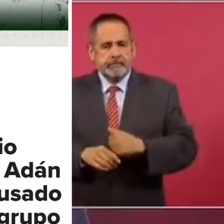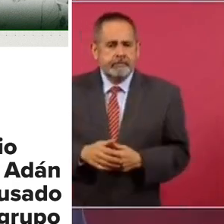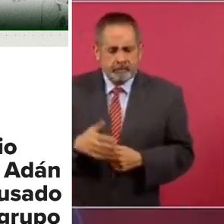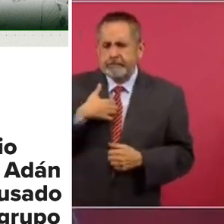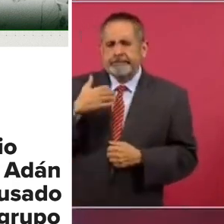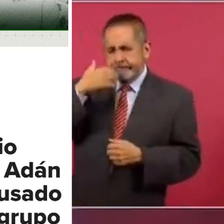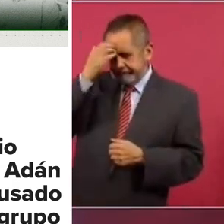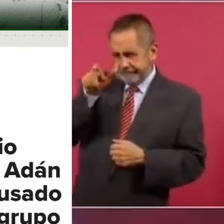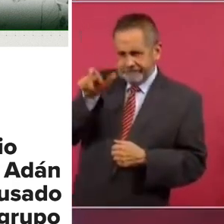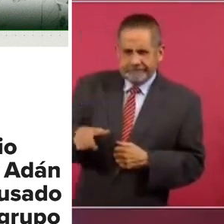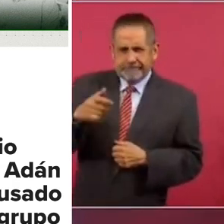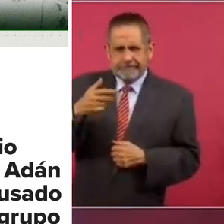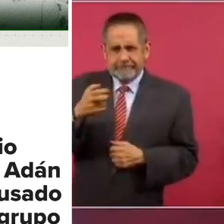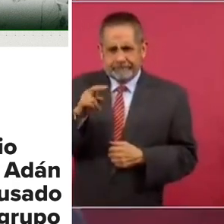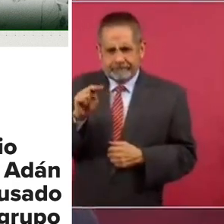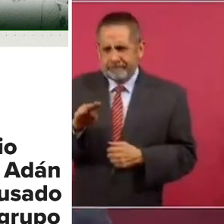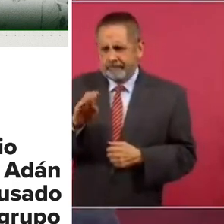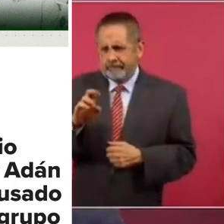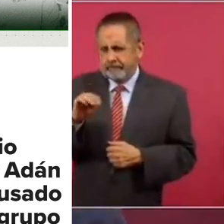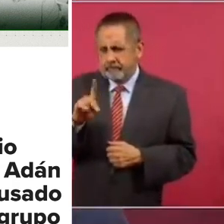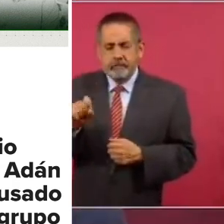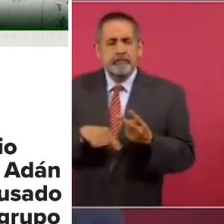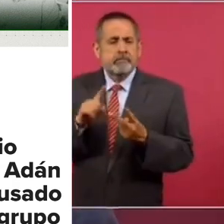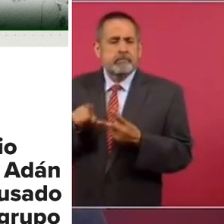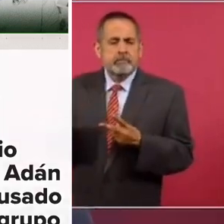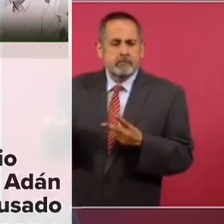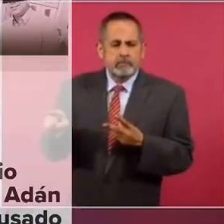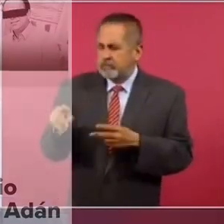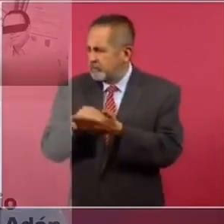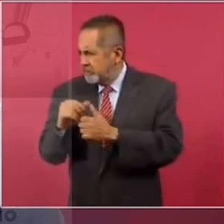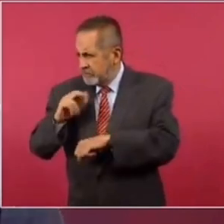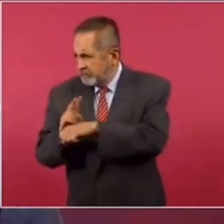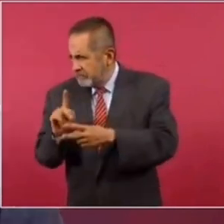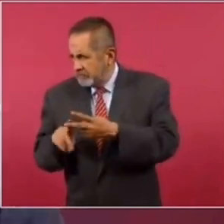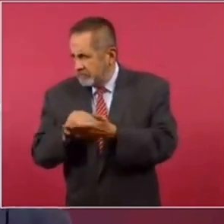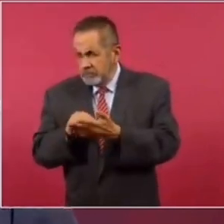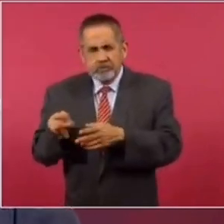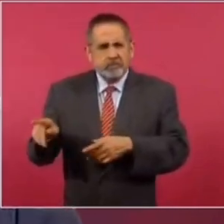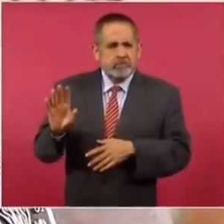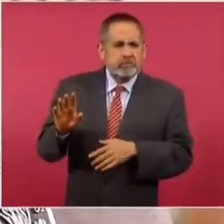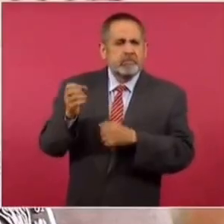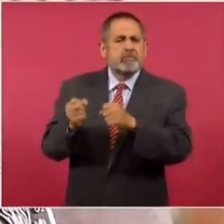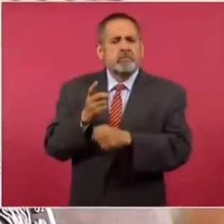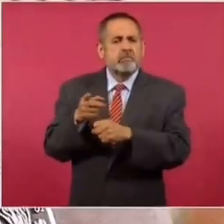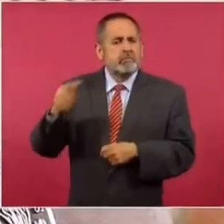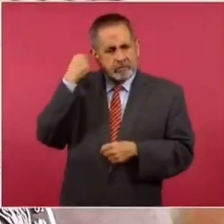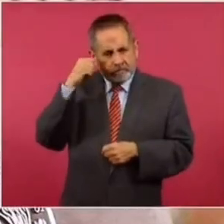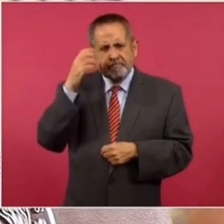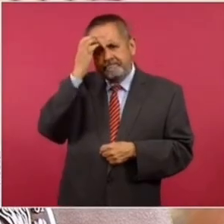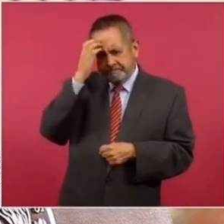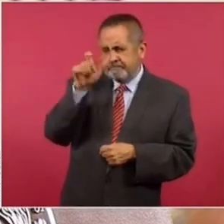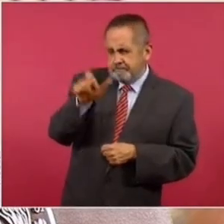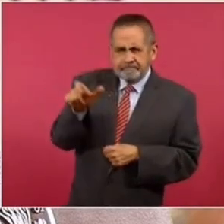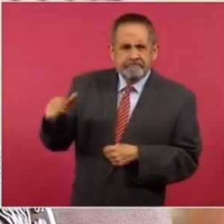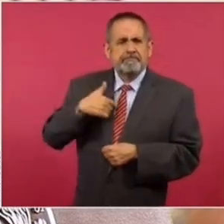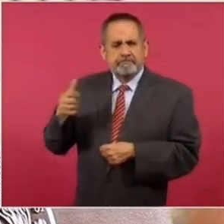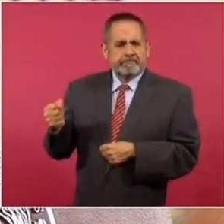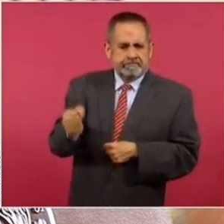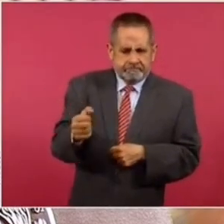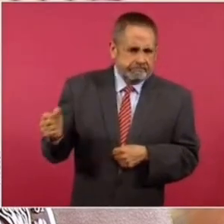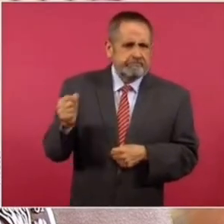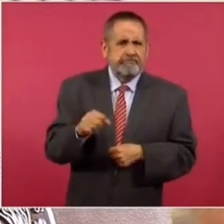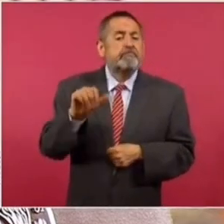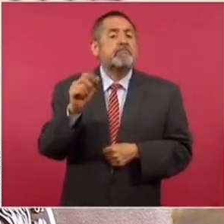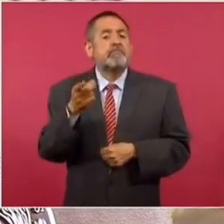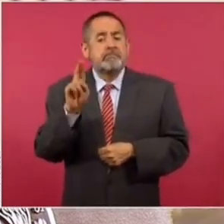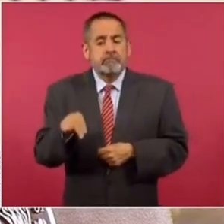que conozco a Hernán Bermúdez Requena y al comisionado o excomisionado, no sé si todavía siga colaborando allí en Seguridad Pública en Tabasco, yo los designé. En el caso de Hernán